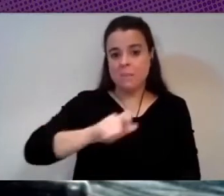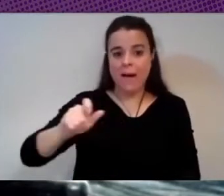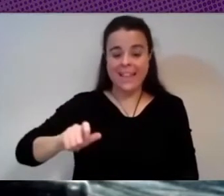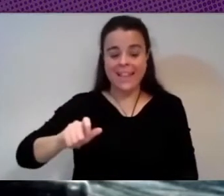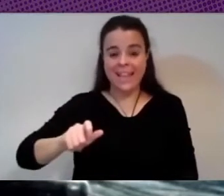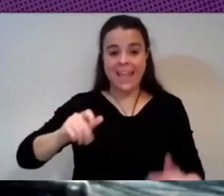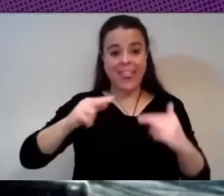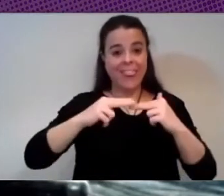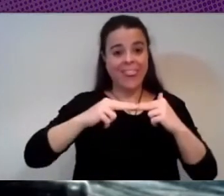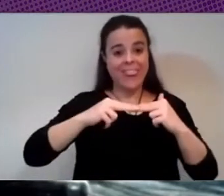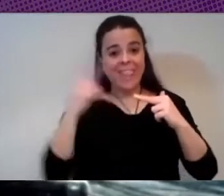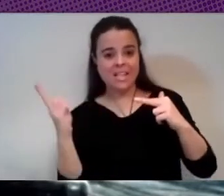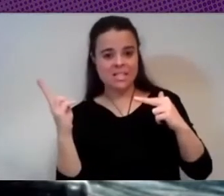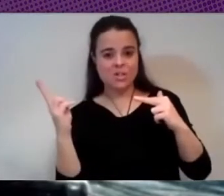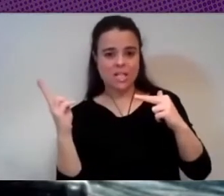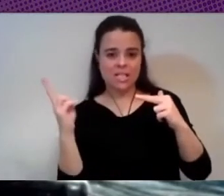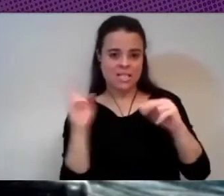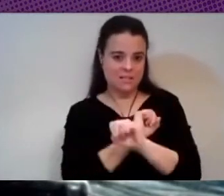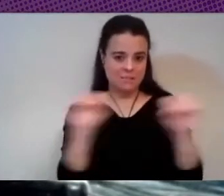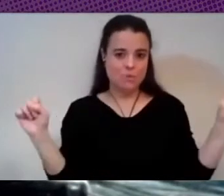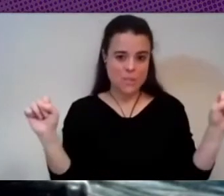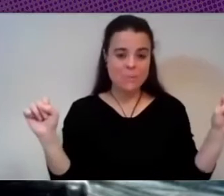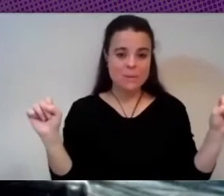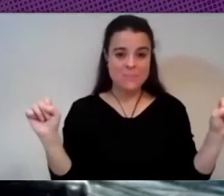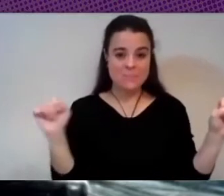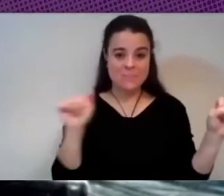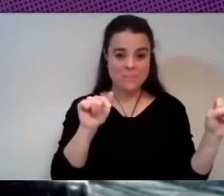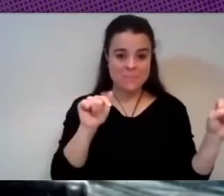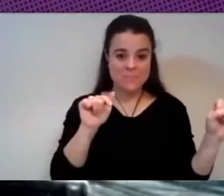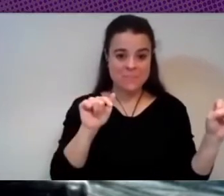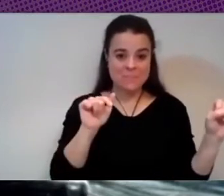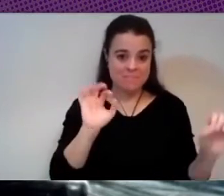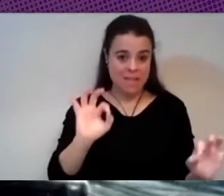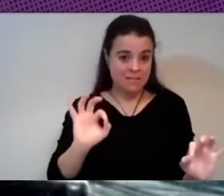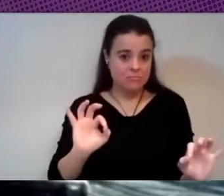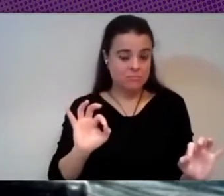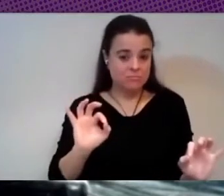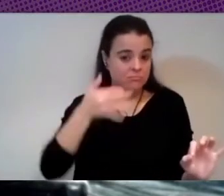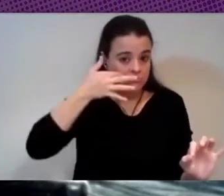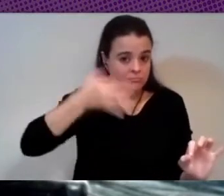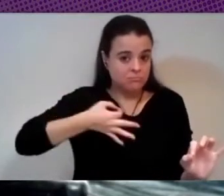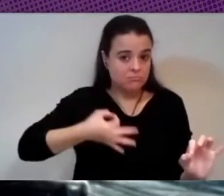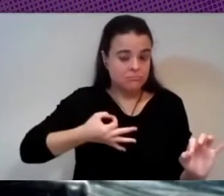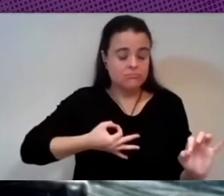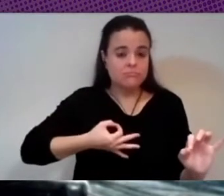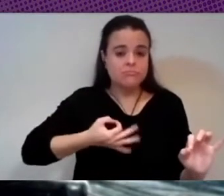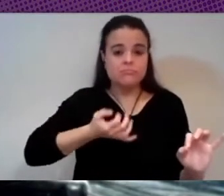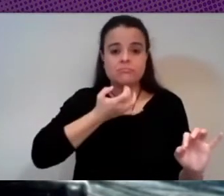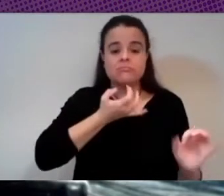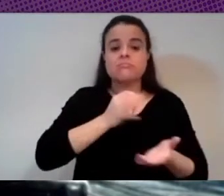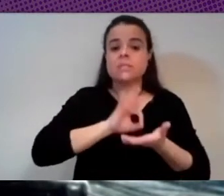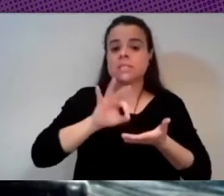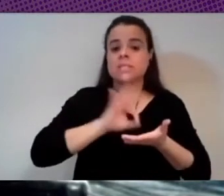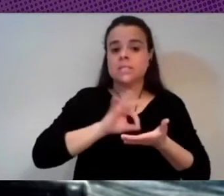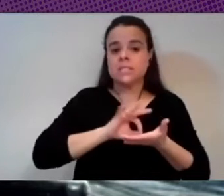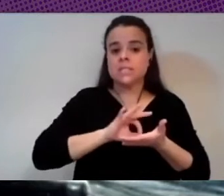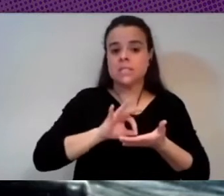y y esto y esto y esa es la verdad que en cuanto más servicios sean de